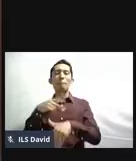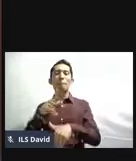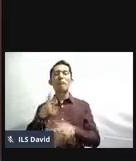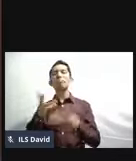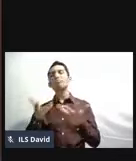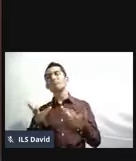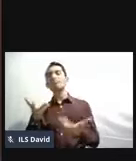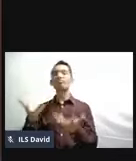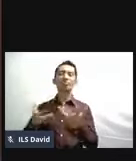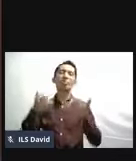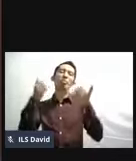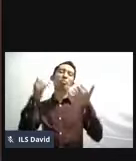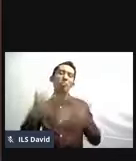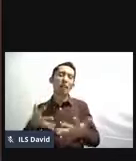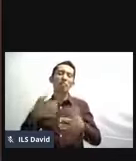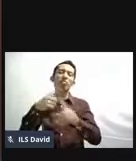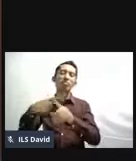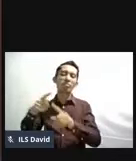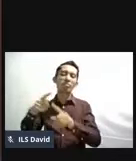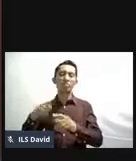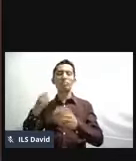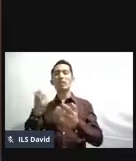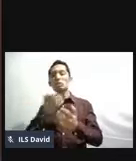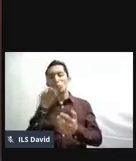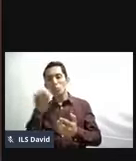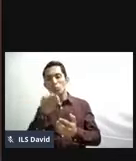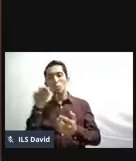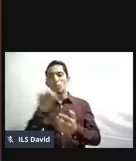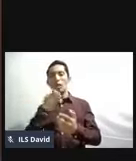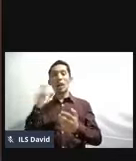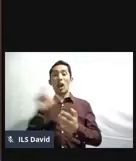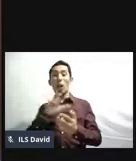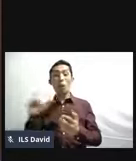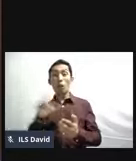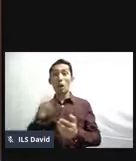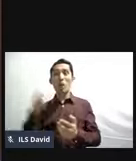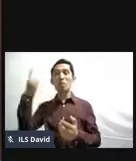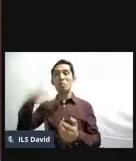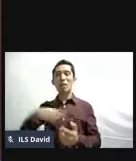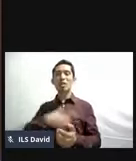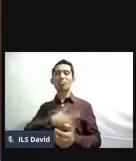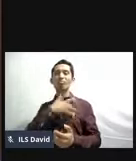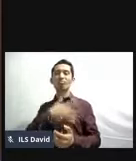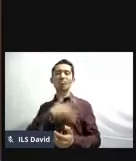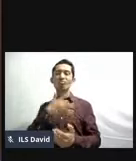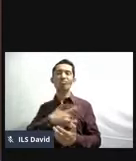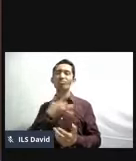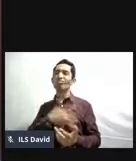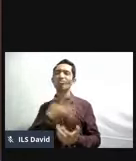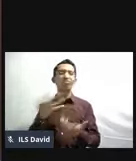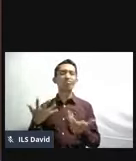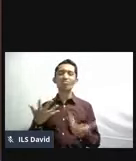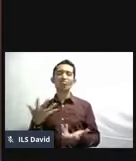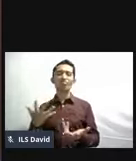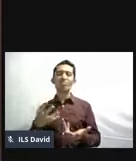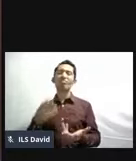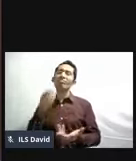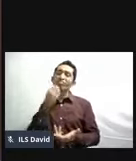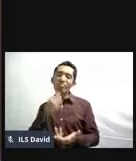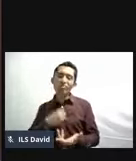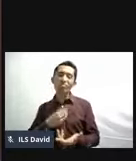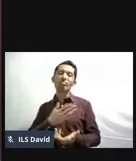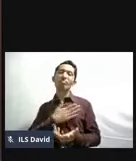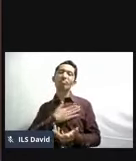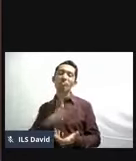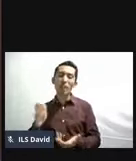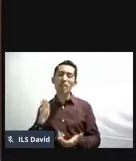la educación o las tareas sin sentido, si no son significativas, entonces son